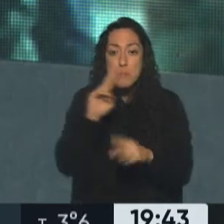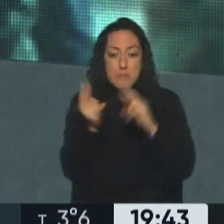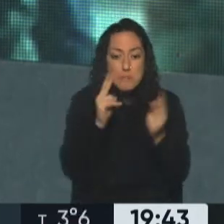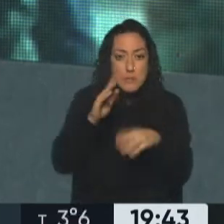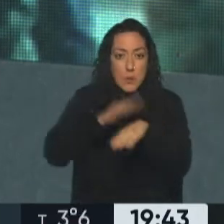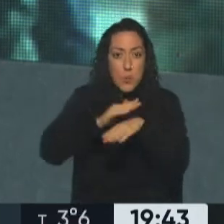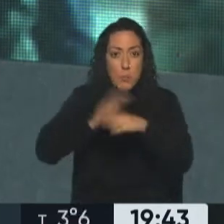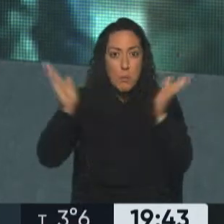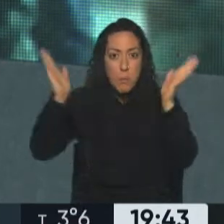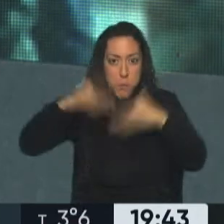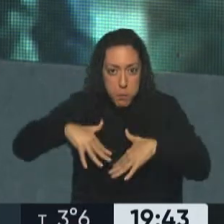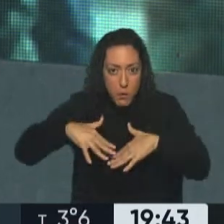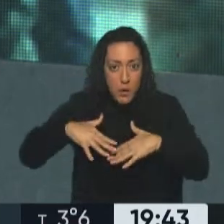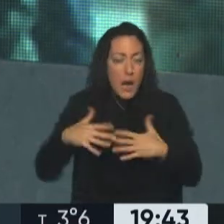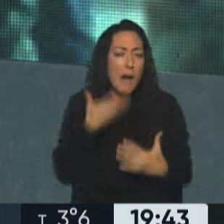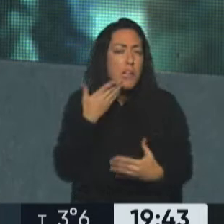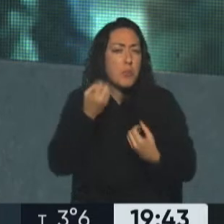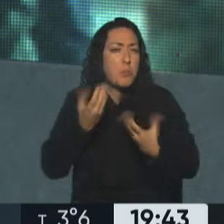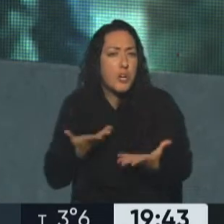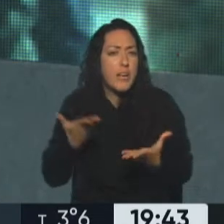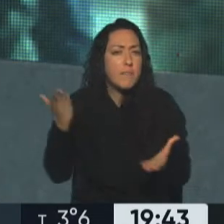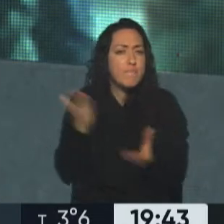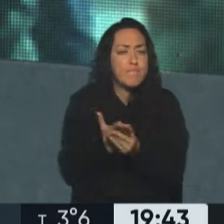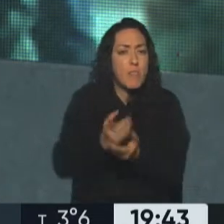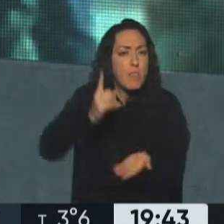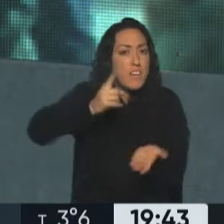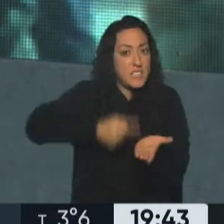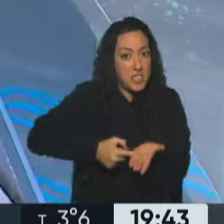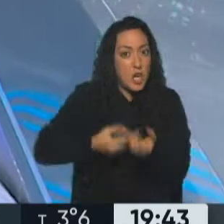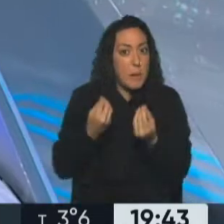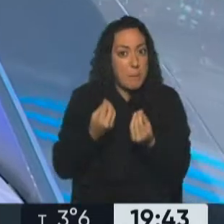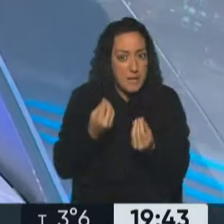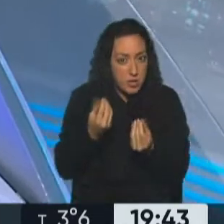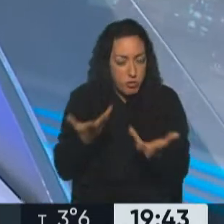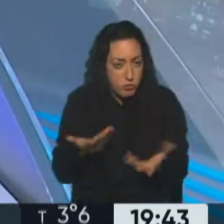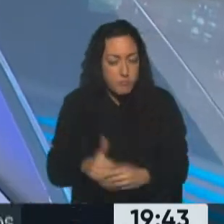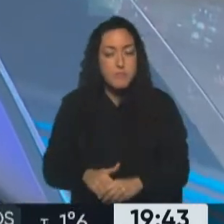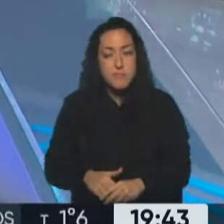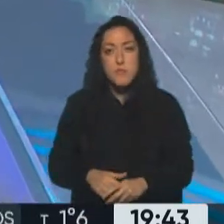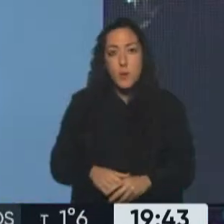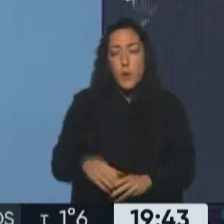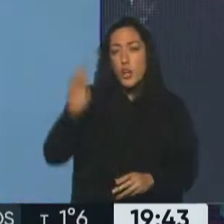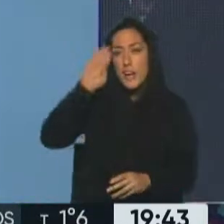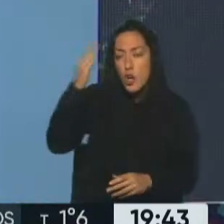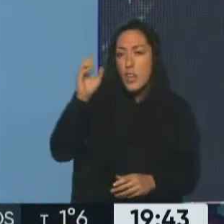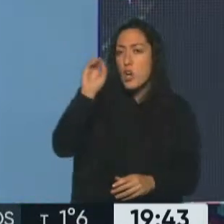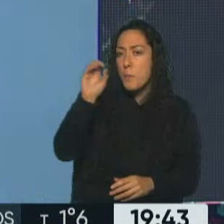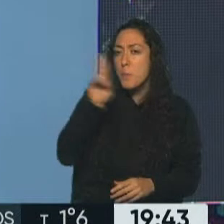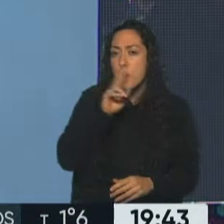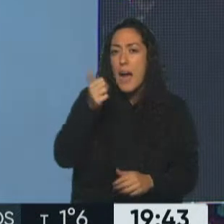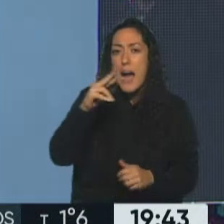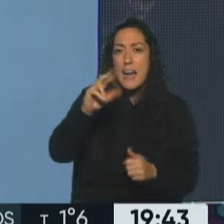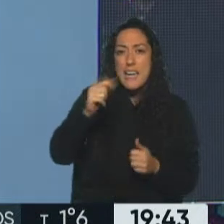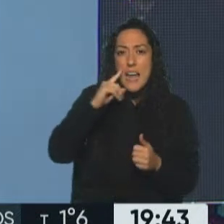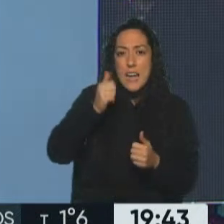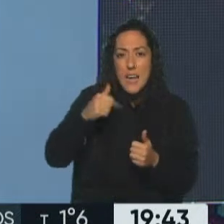hablando de esto porque hay un fallo y néstor expósito nos cuenta que pasó a néstor y es bueno recordar los nombres de las víctimas se sabían acá te